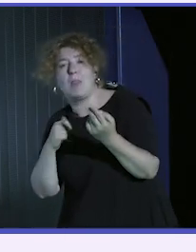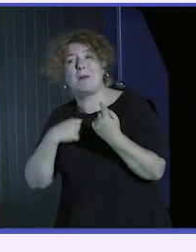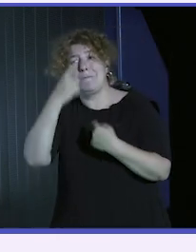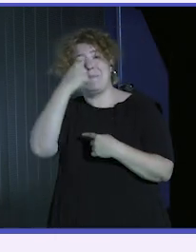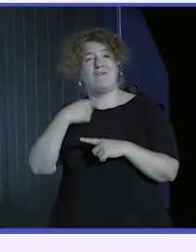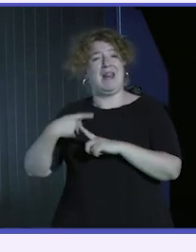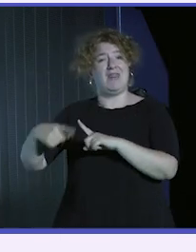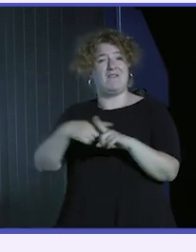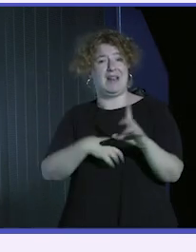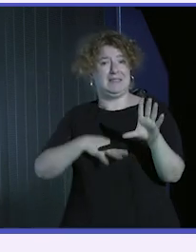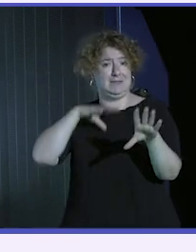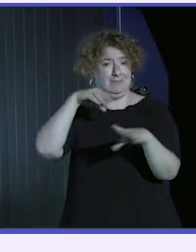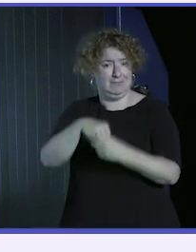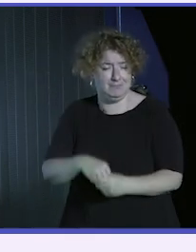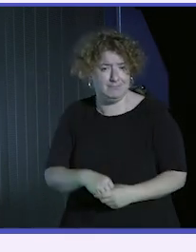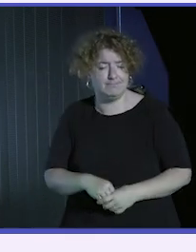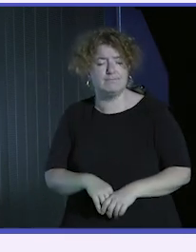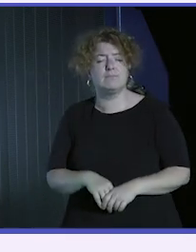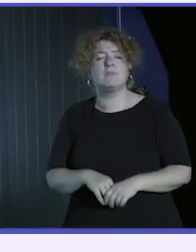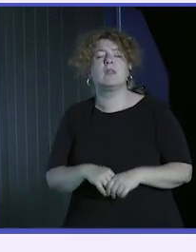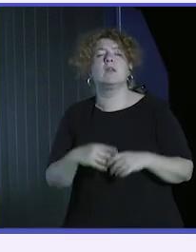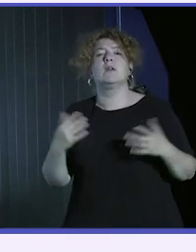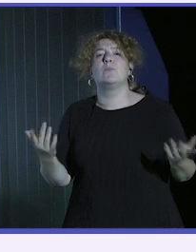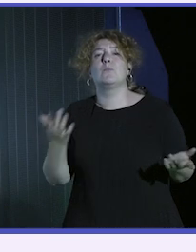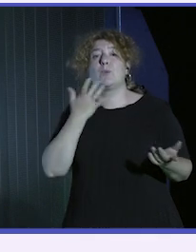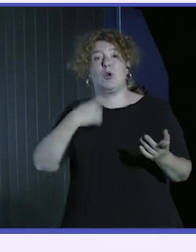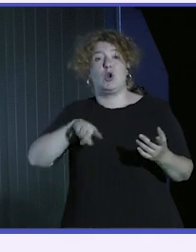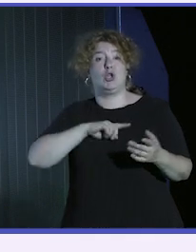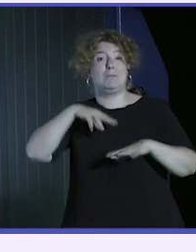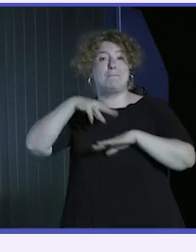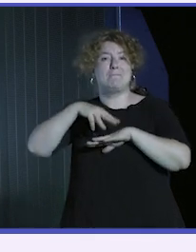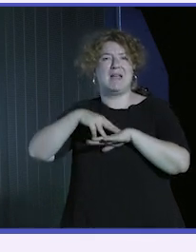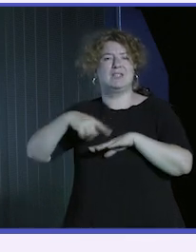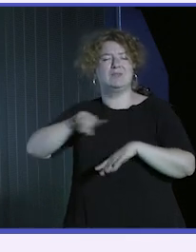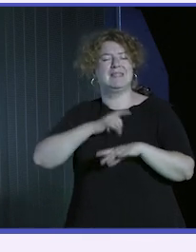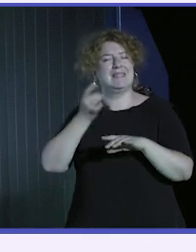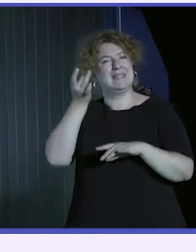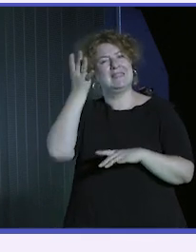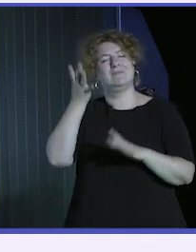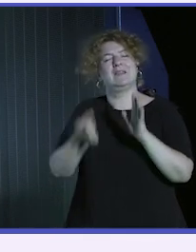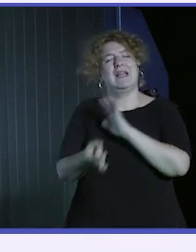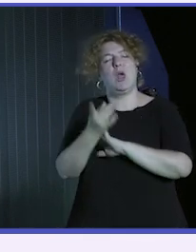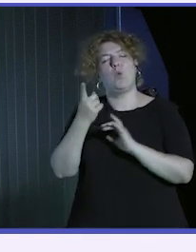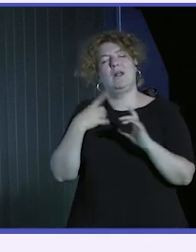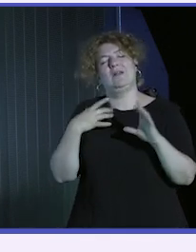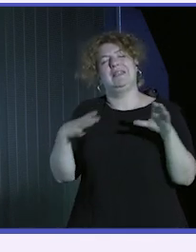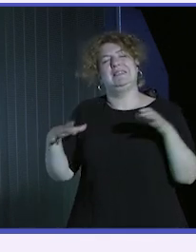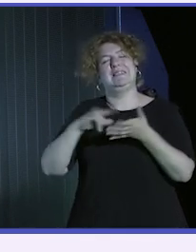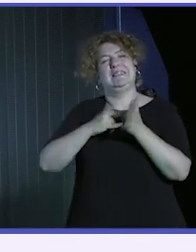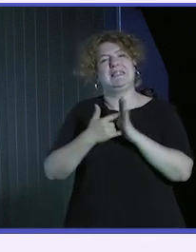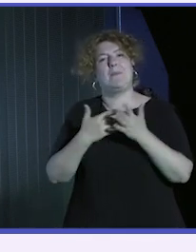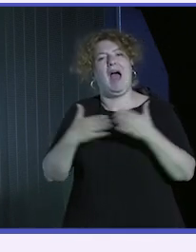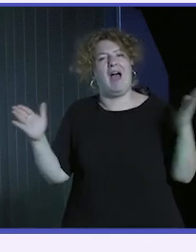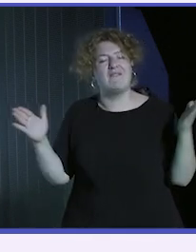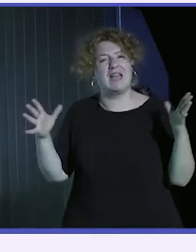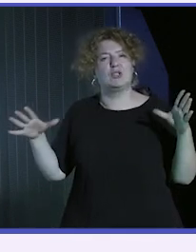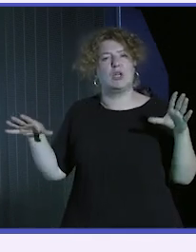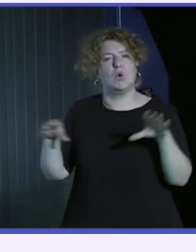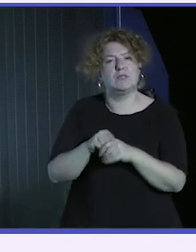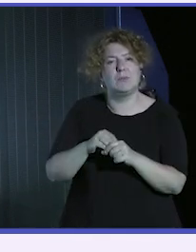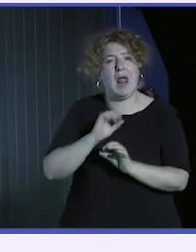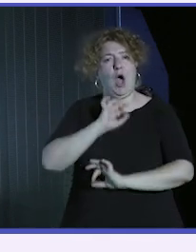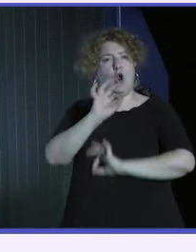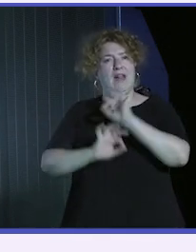Microsoft estamos trabajando en generar un ecosistema abierto e inclusivo que ayude a las organizaciones a utilizar